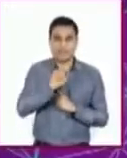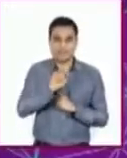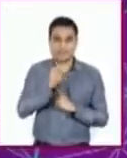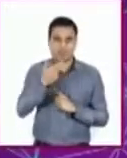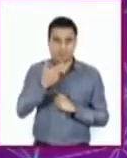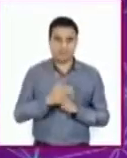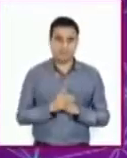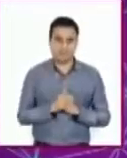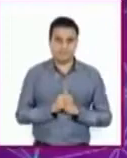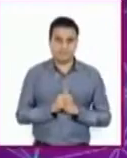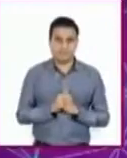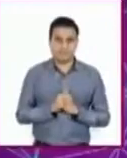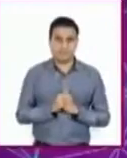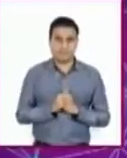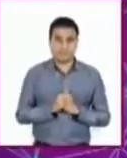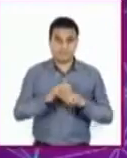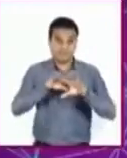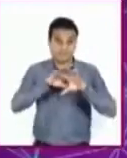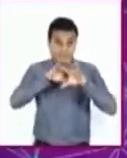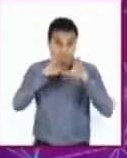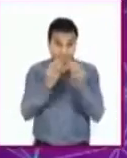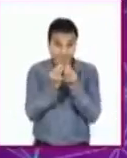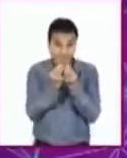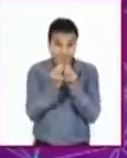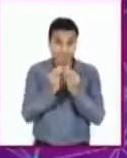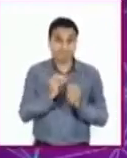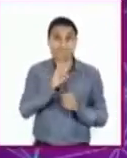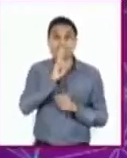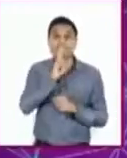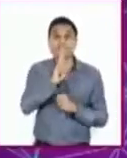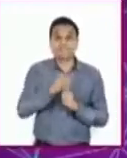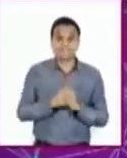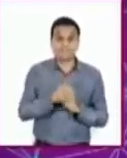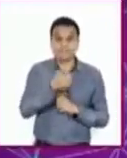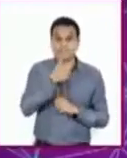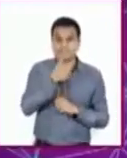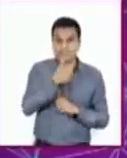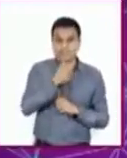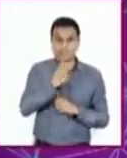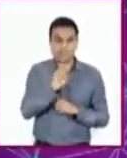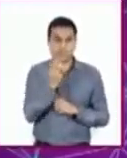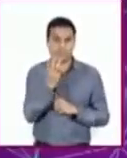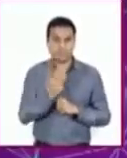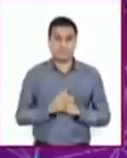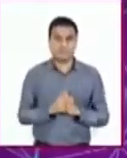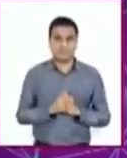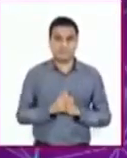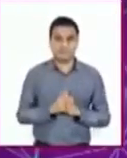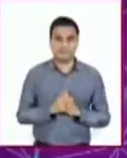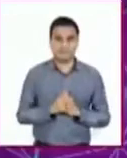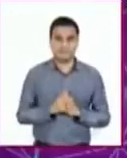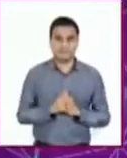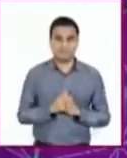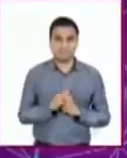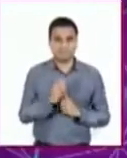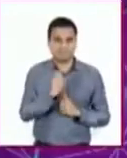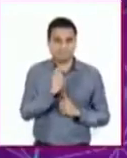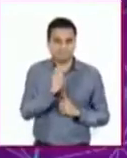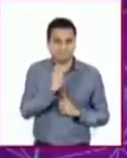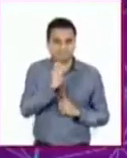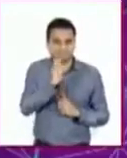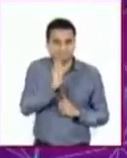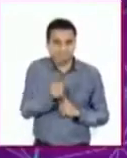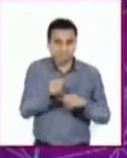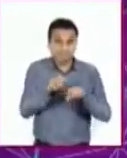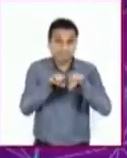décimos negativo. Al sumar estos resultados, obtenemos 6 enteros, 3 décimos. Por lo tanto, el equipo